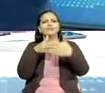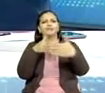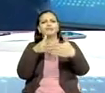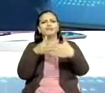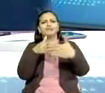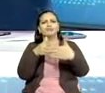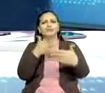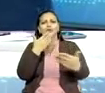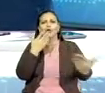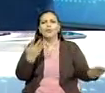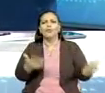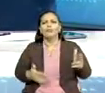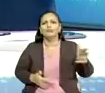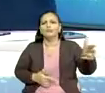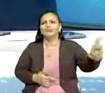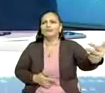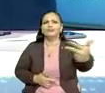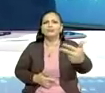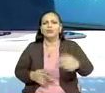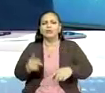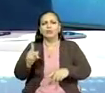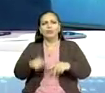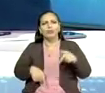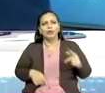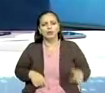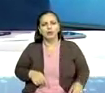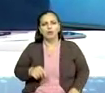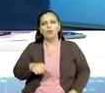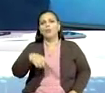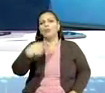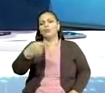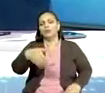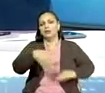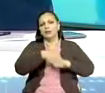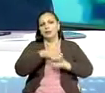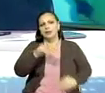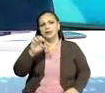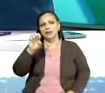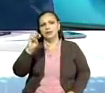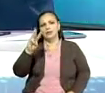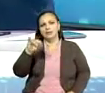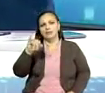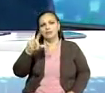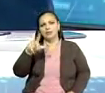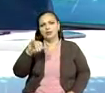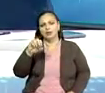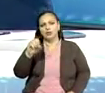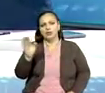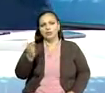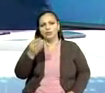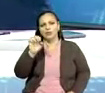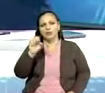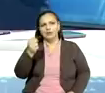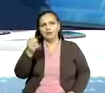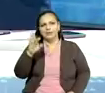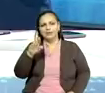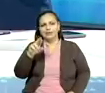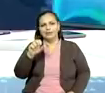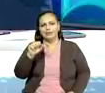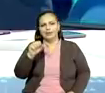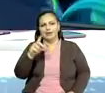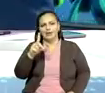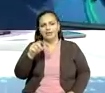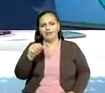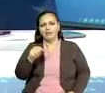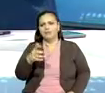Por de ahí, por ningún otro lado, o por la Víctor Emilio Estrada. Claro. ¿Por qué lado va a ir el contraflujo? Sería bueno que hables con el oficial. Así es. Y por otro